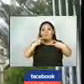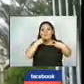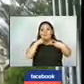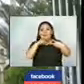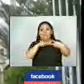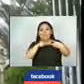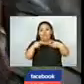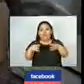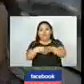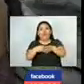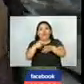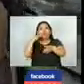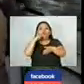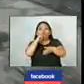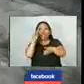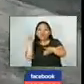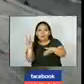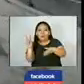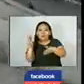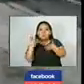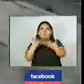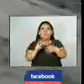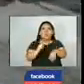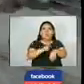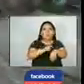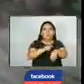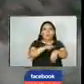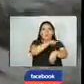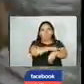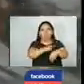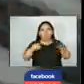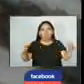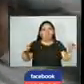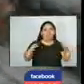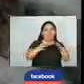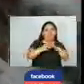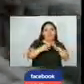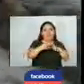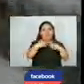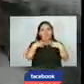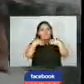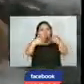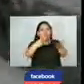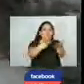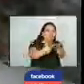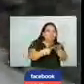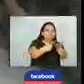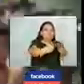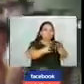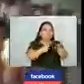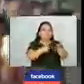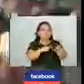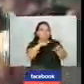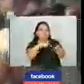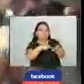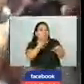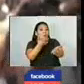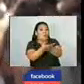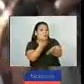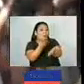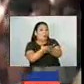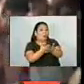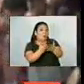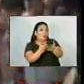parte, por supuesto, del FMLN. Durante las últimas horas en la plenaria dentro de la Asamblea Legislativa recordemos que estas dos nuevas